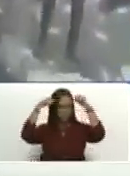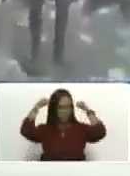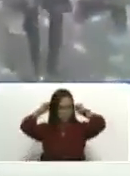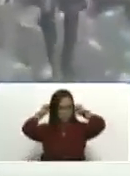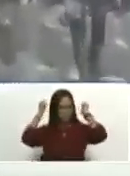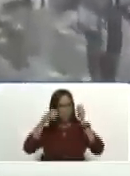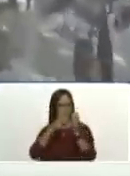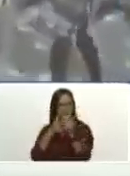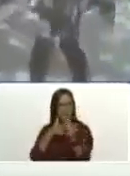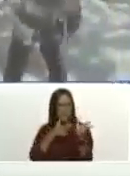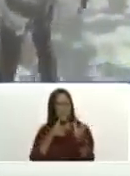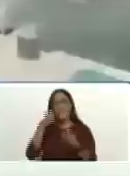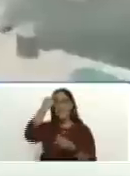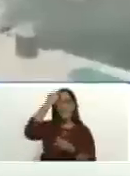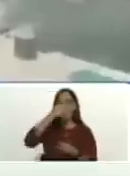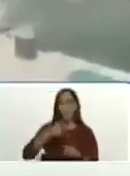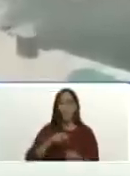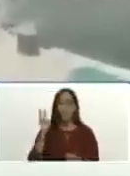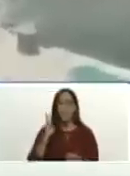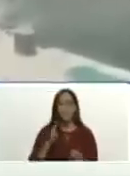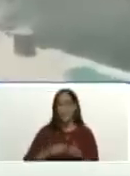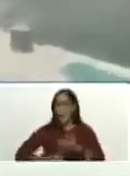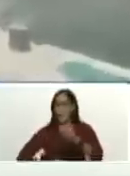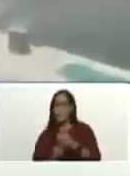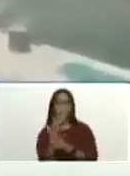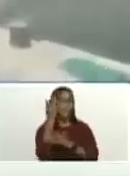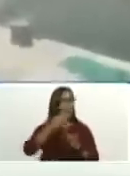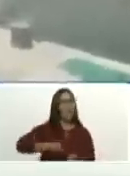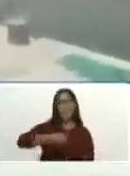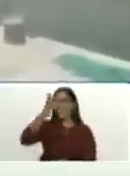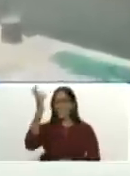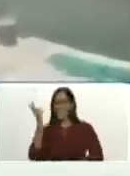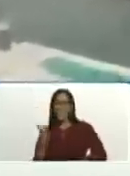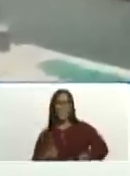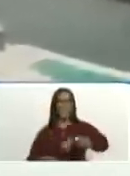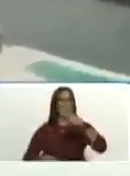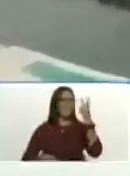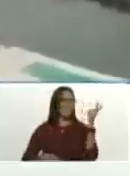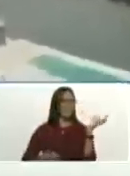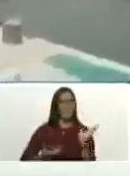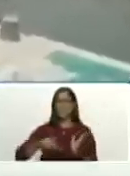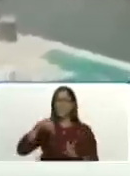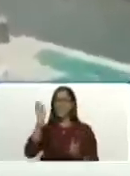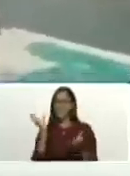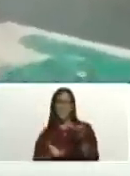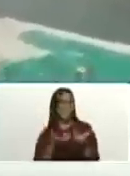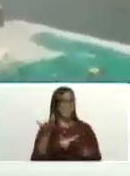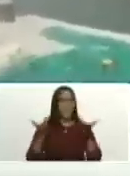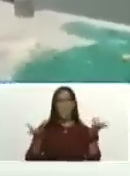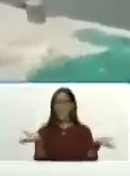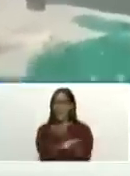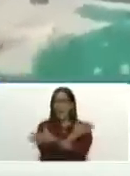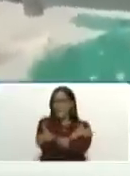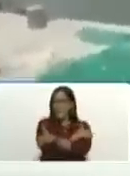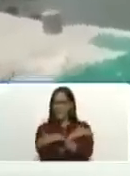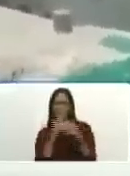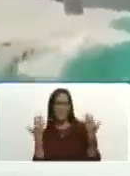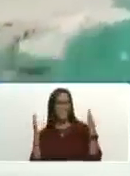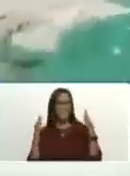de Venezuela los iba a recibir con flores, con guirnalda, con frutas, con abrazos, con